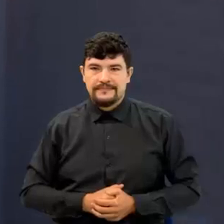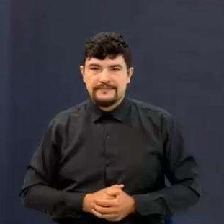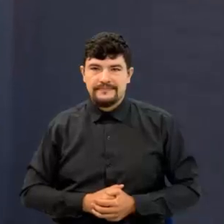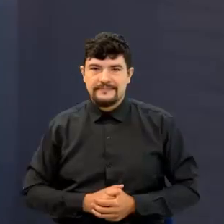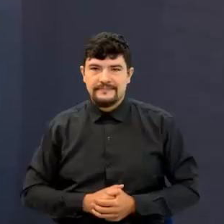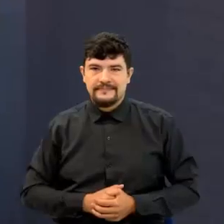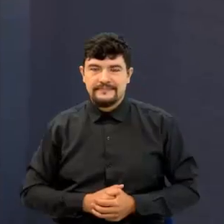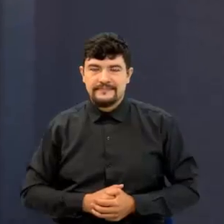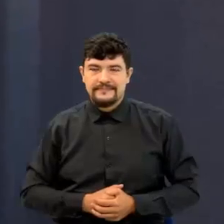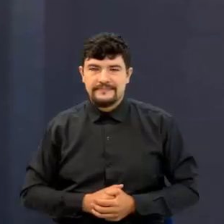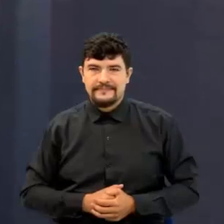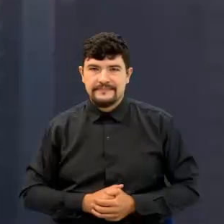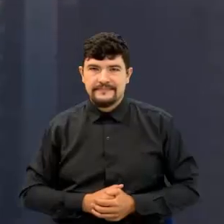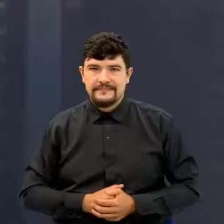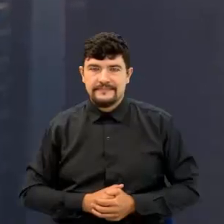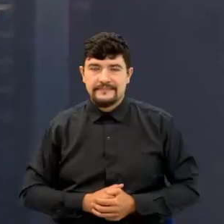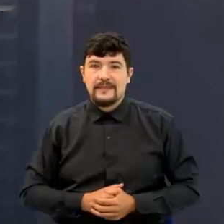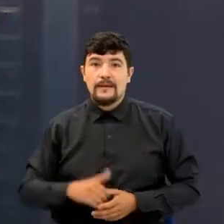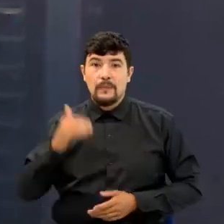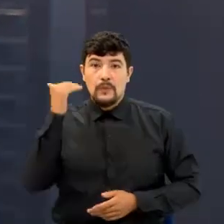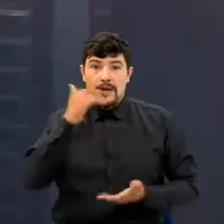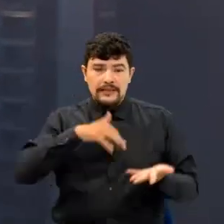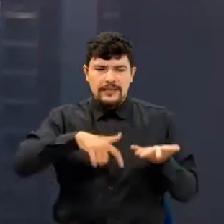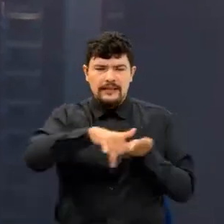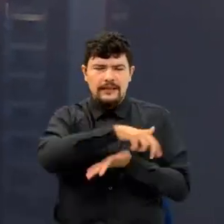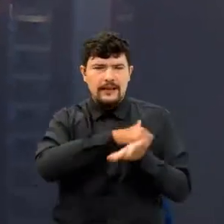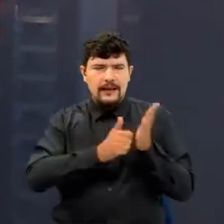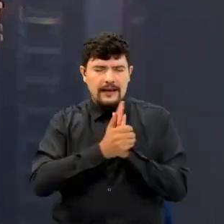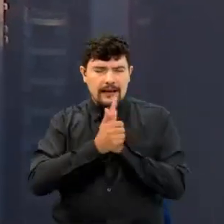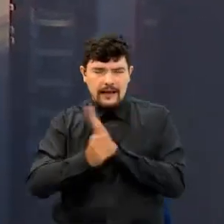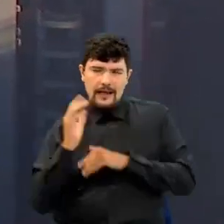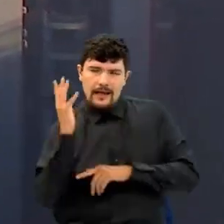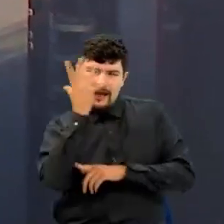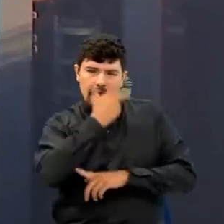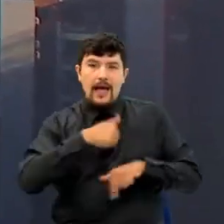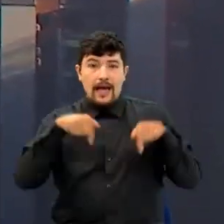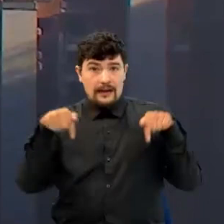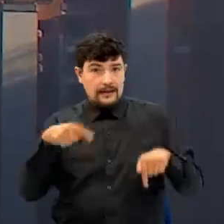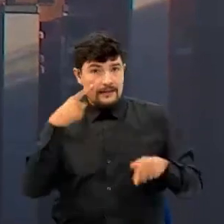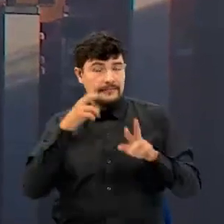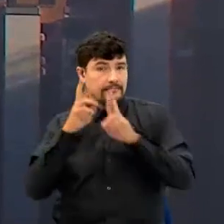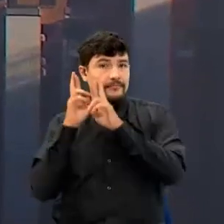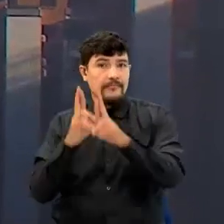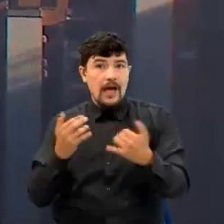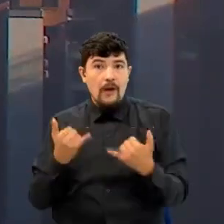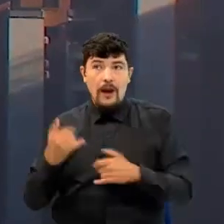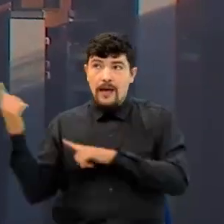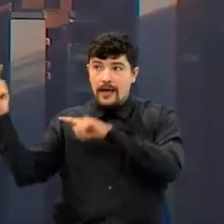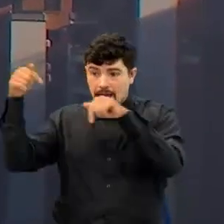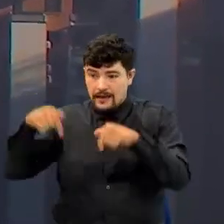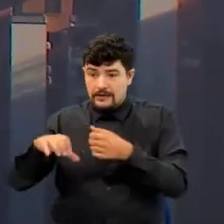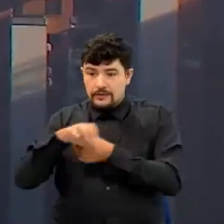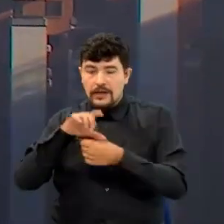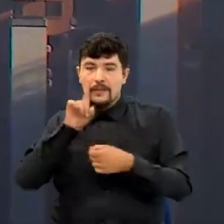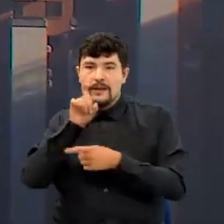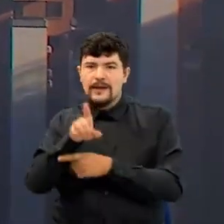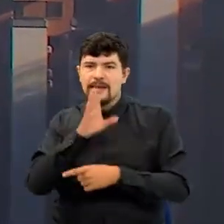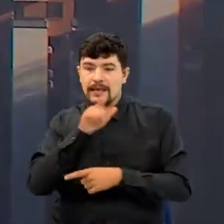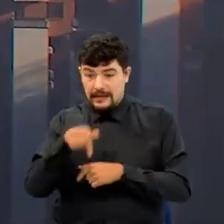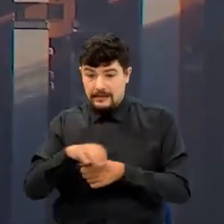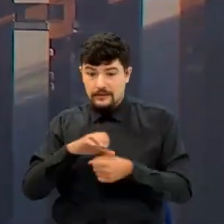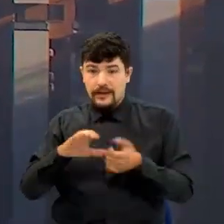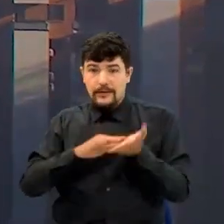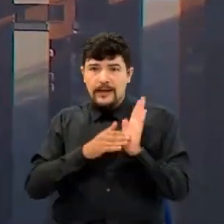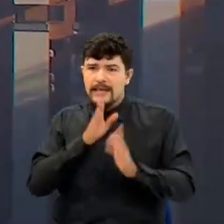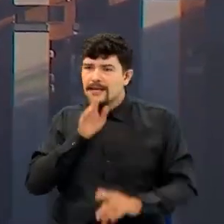Y la belleza y el talento de la mujer santandereana sigue triunfando en el país. Hoy nos visitó en la sede de Bucaramanga, aquí en Florida